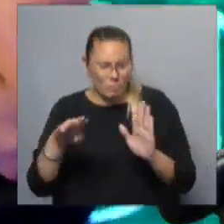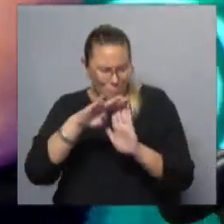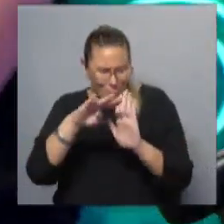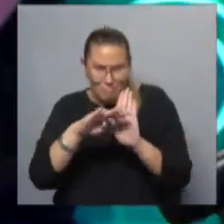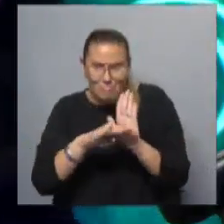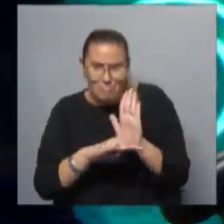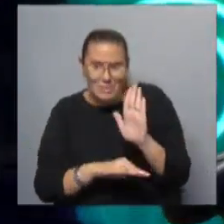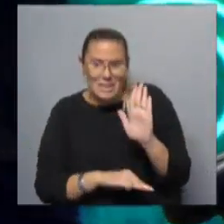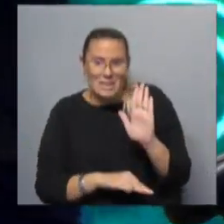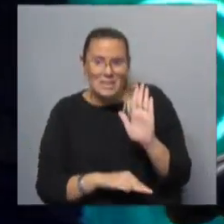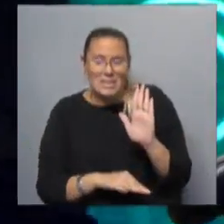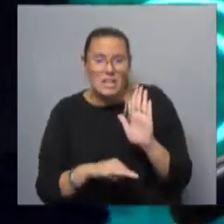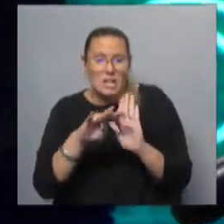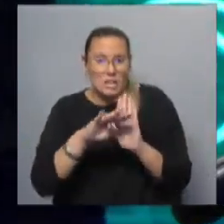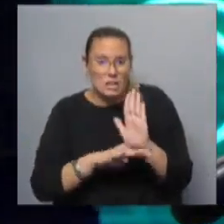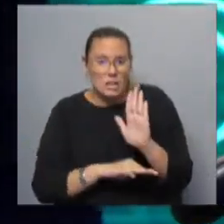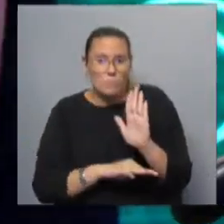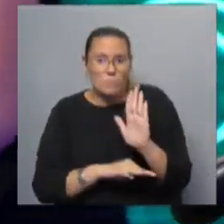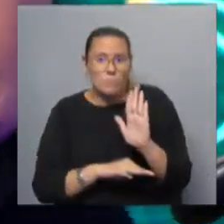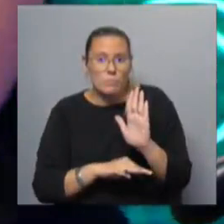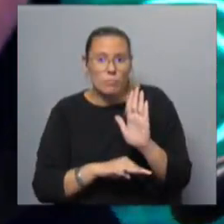lista incluso de opciones.